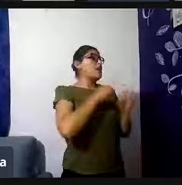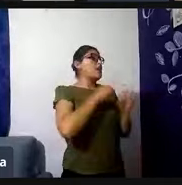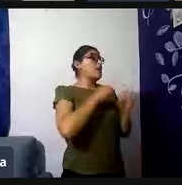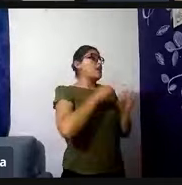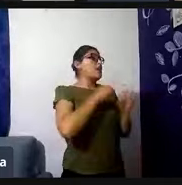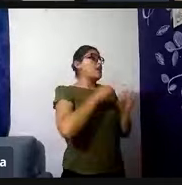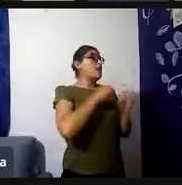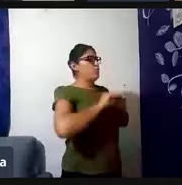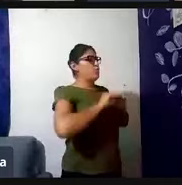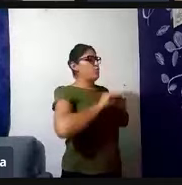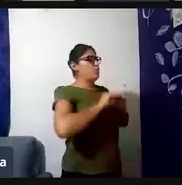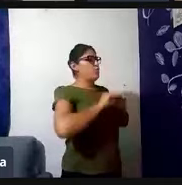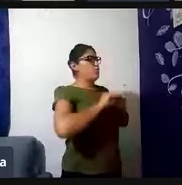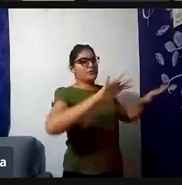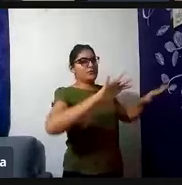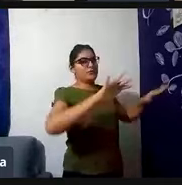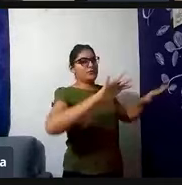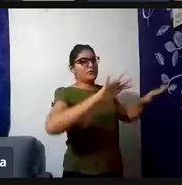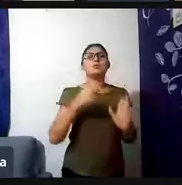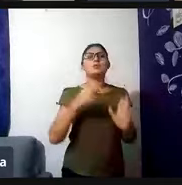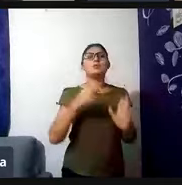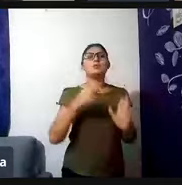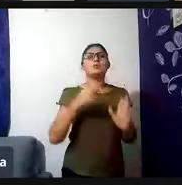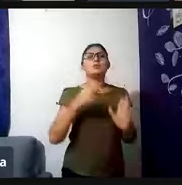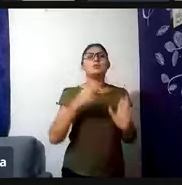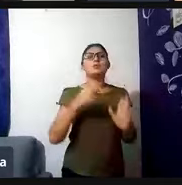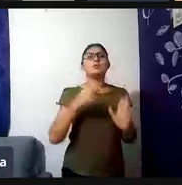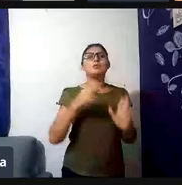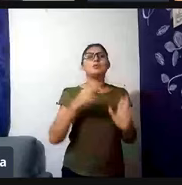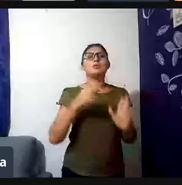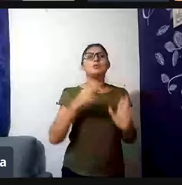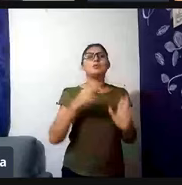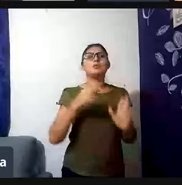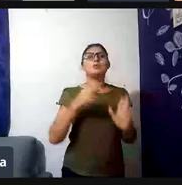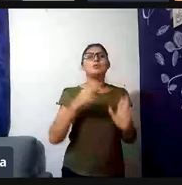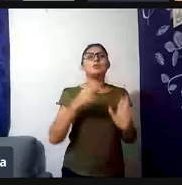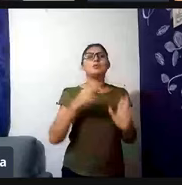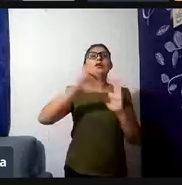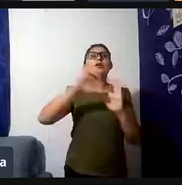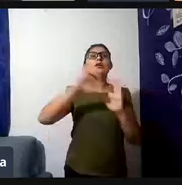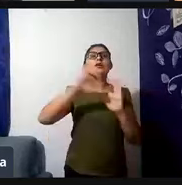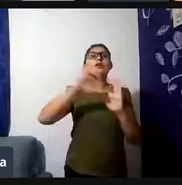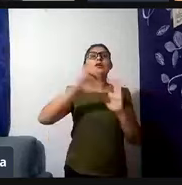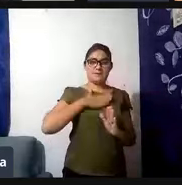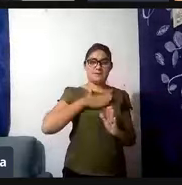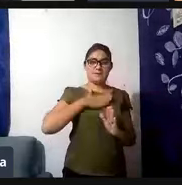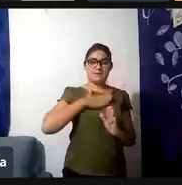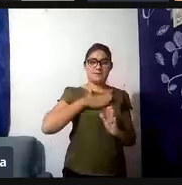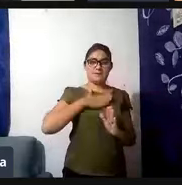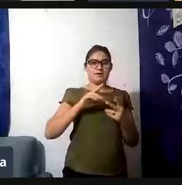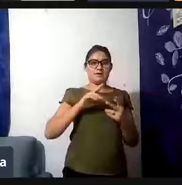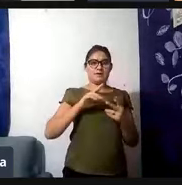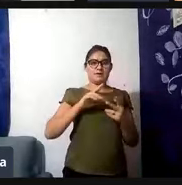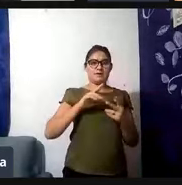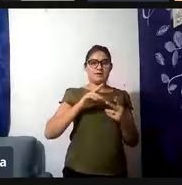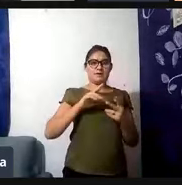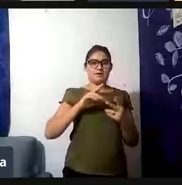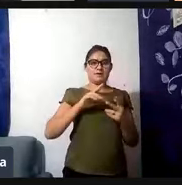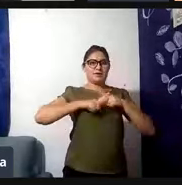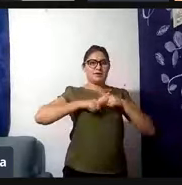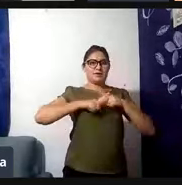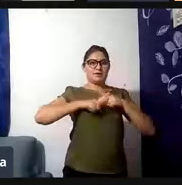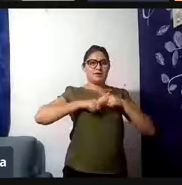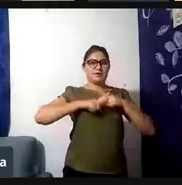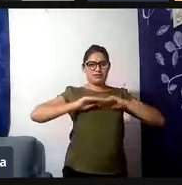hicieron tal en septiembre, mi discurso era, siempre he sido una persona que lucha en pro de los valores. Habrá opiniones